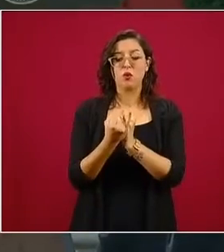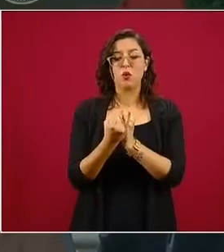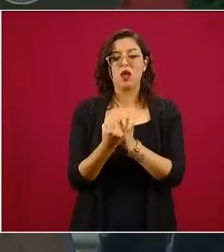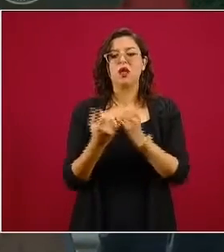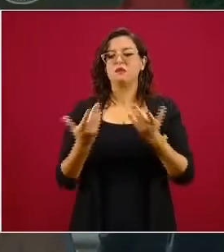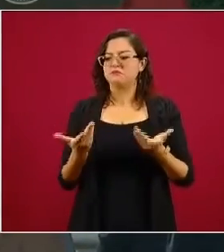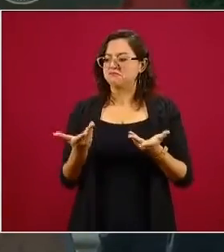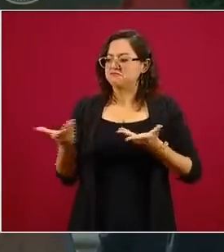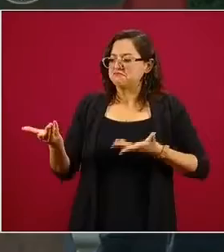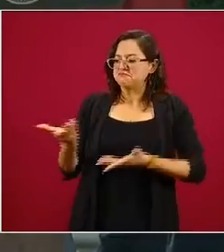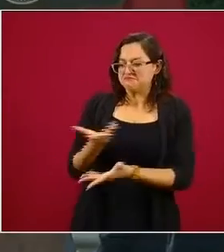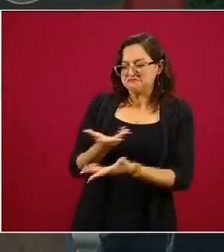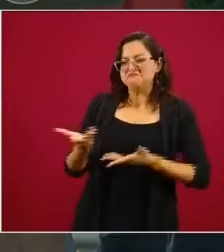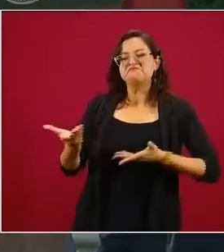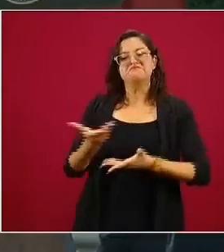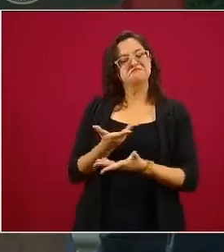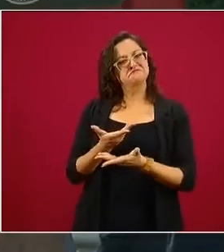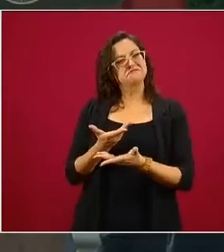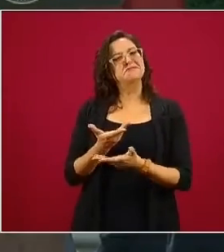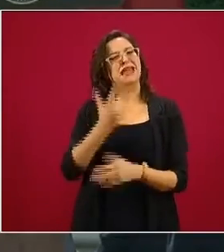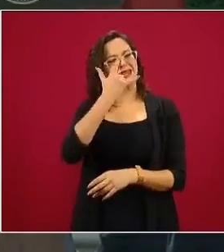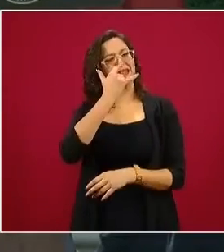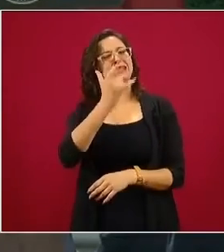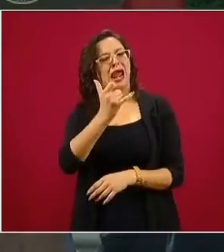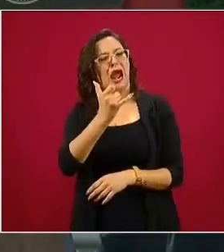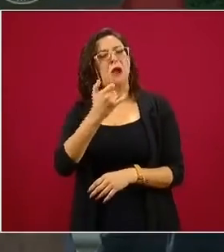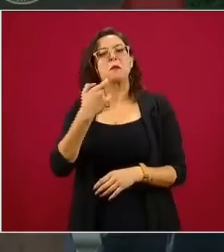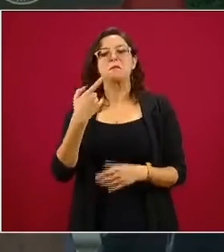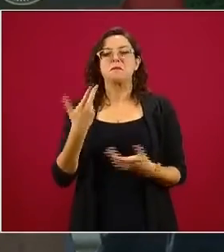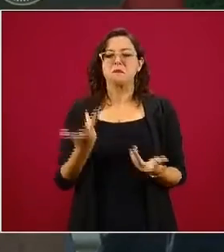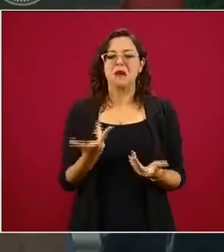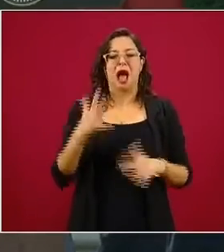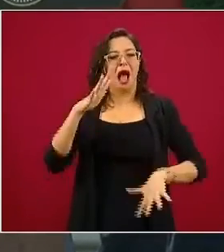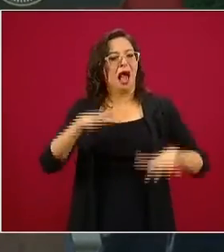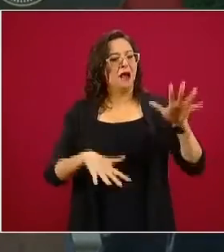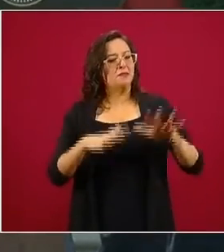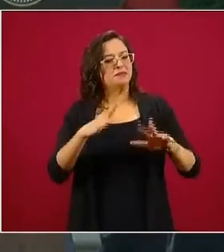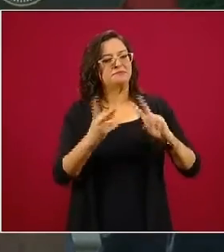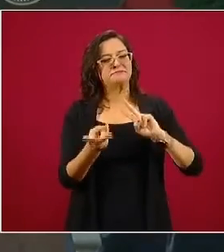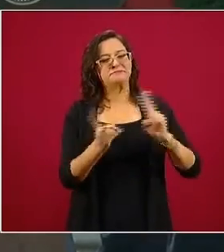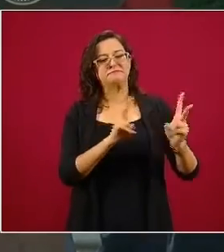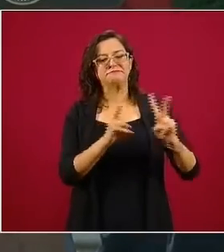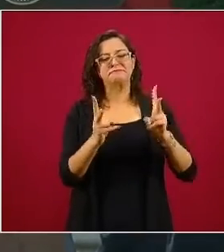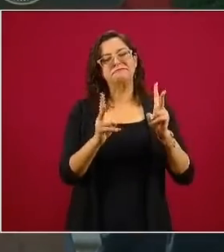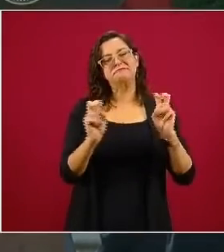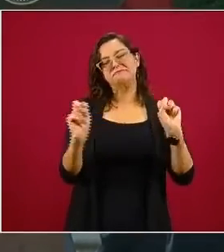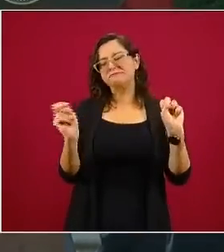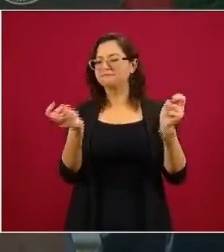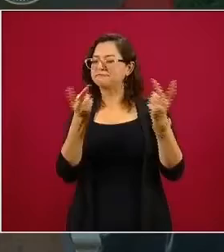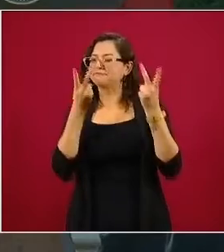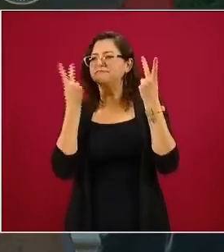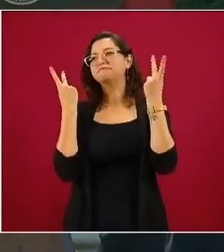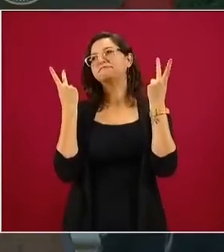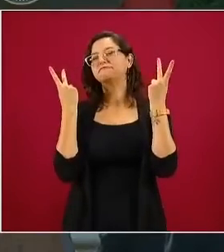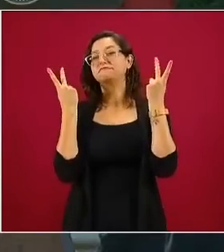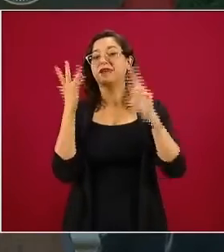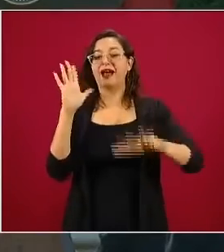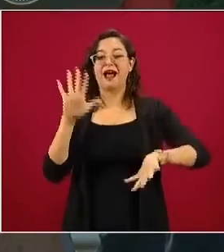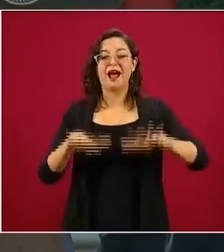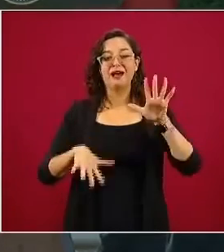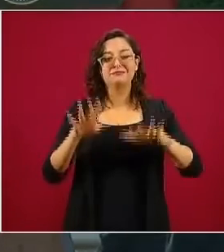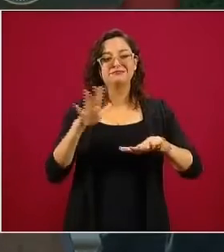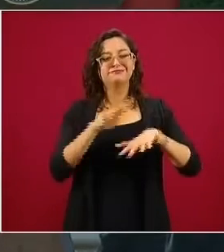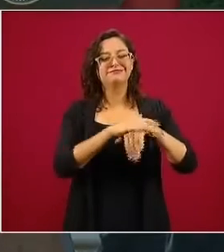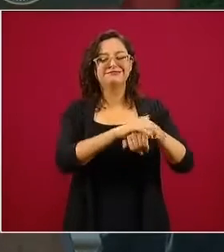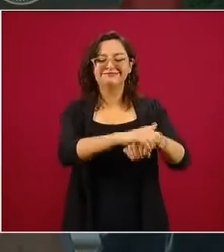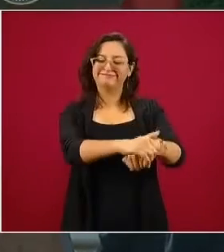peculiar convivencia, a veces de vecinos distantes y otras